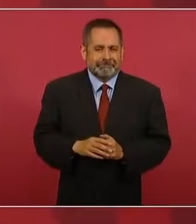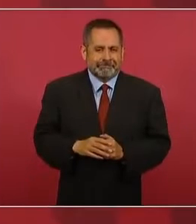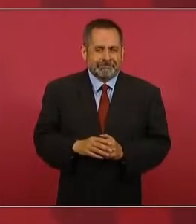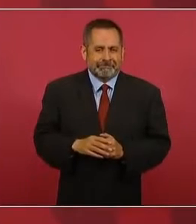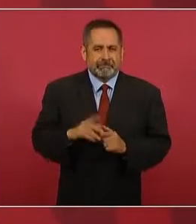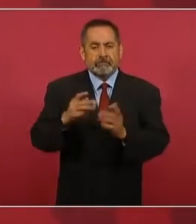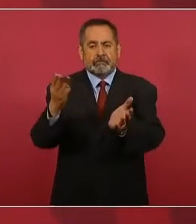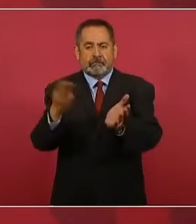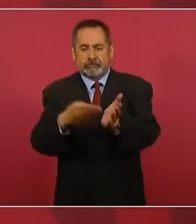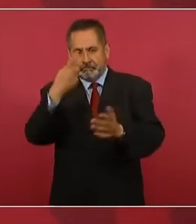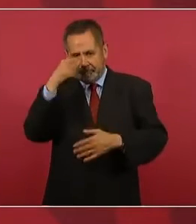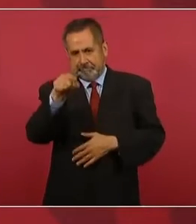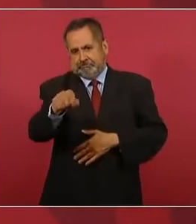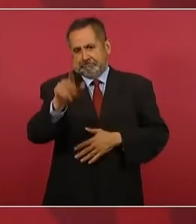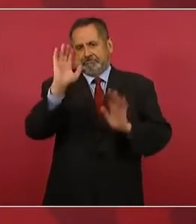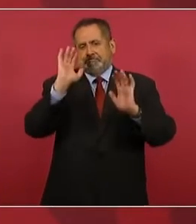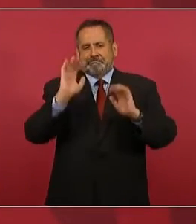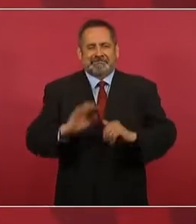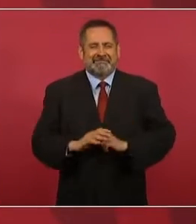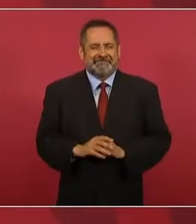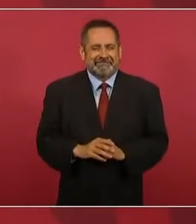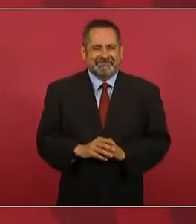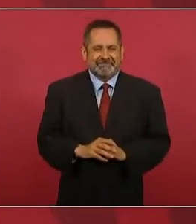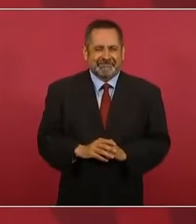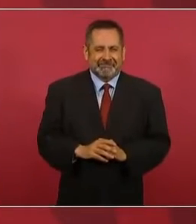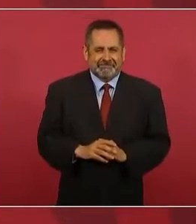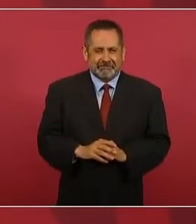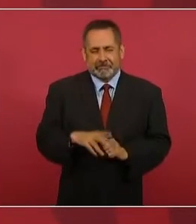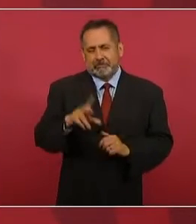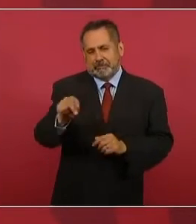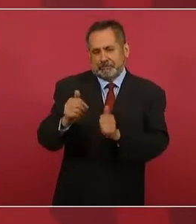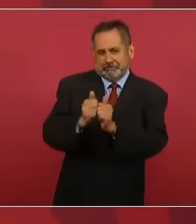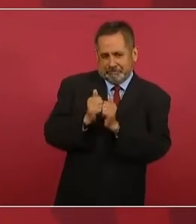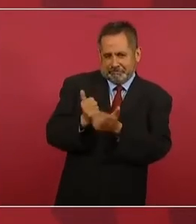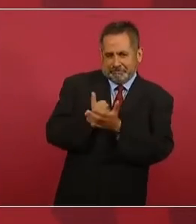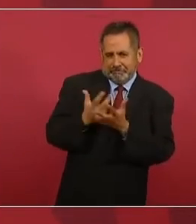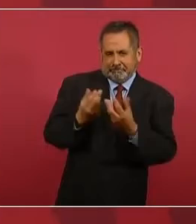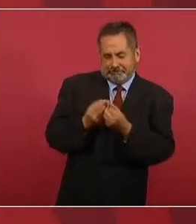te van a multar a ti o me vas a ayudar.